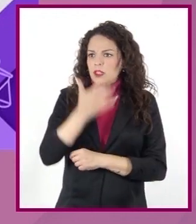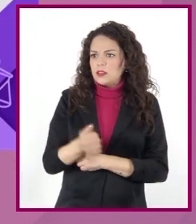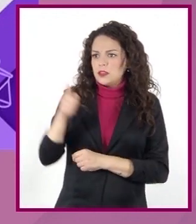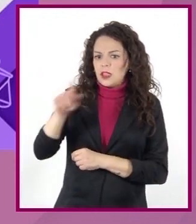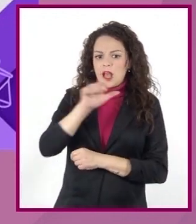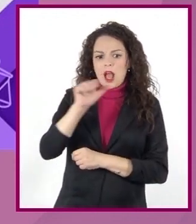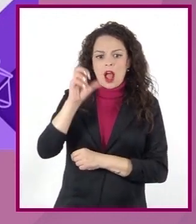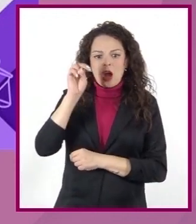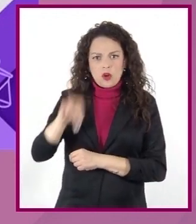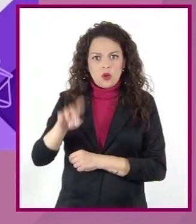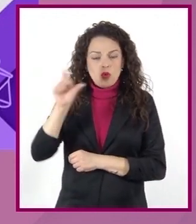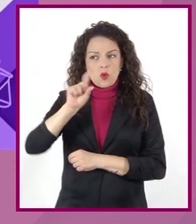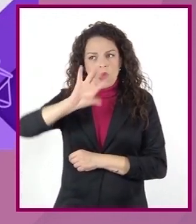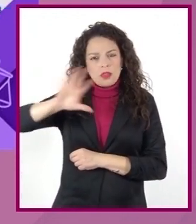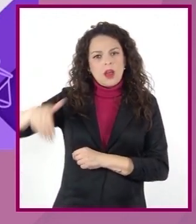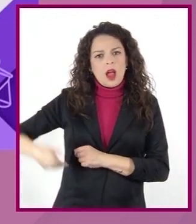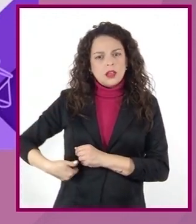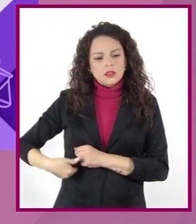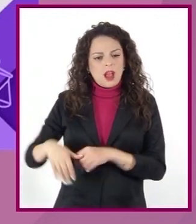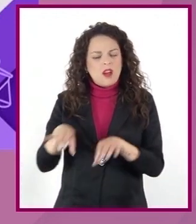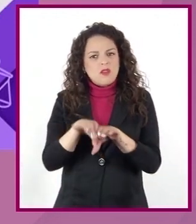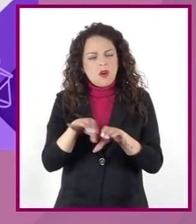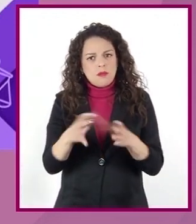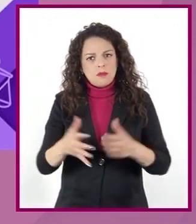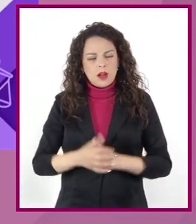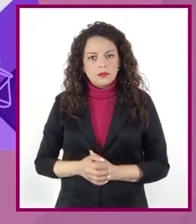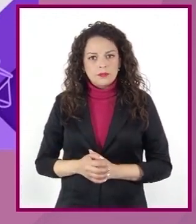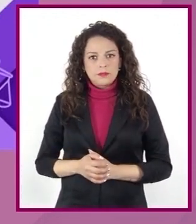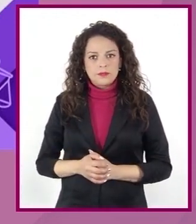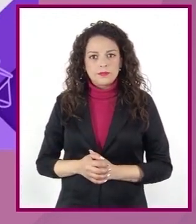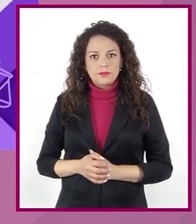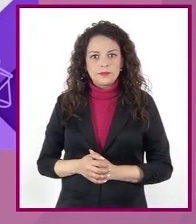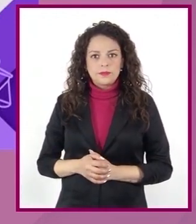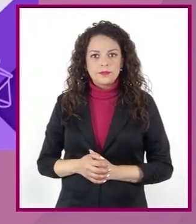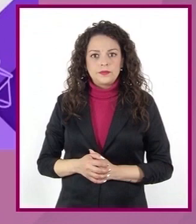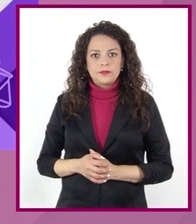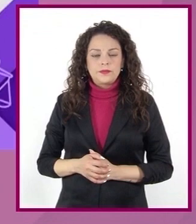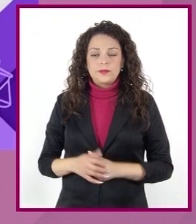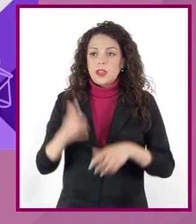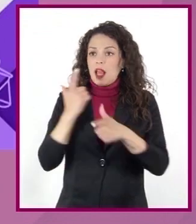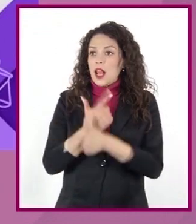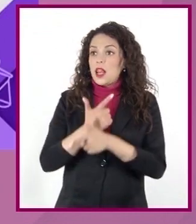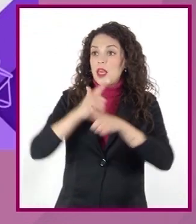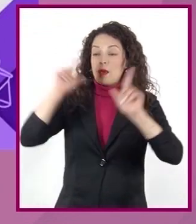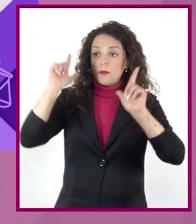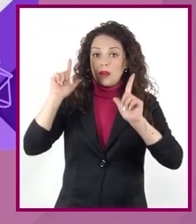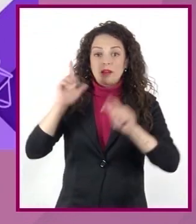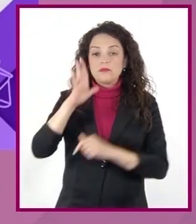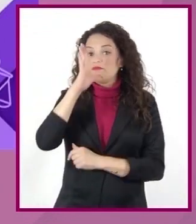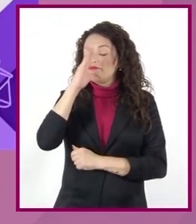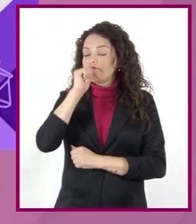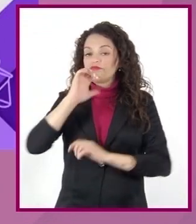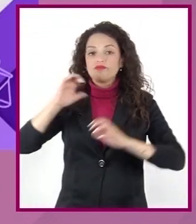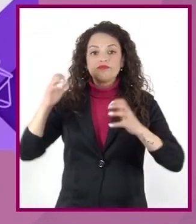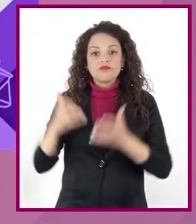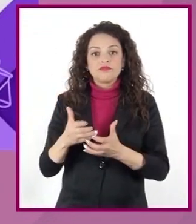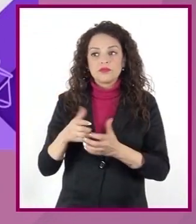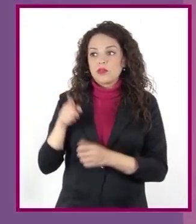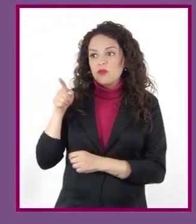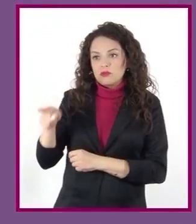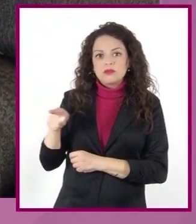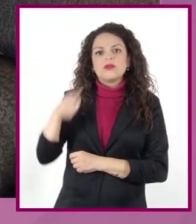después de su accidente? ¿Cuáles creen que son las libertades que ya no pudo ejercer en su